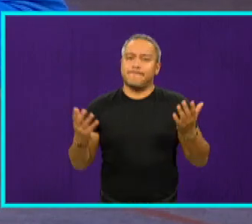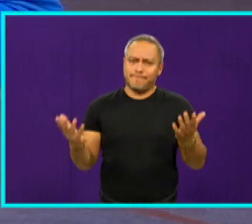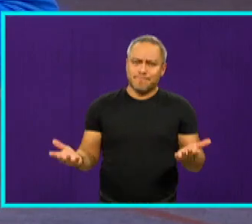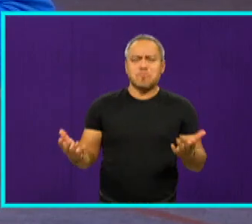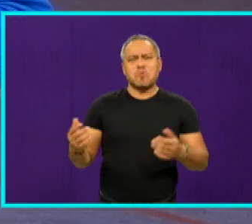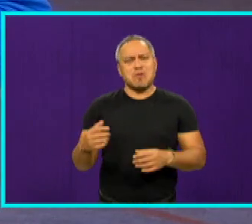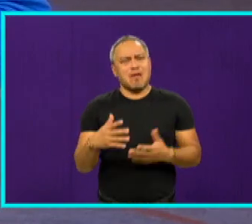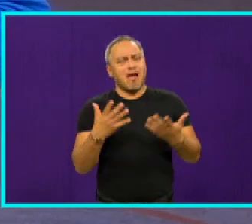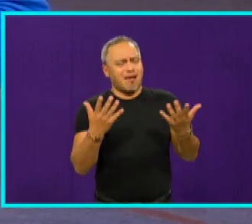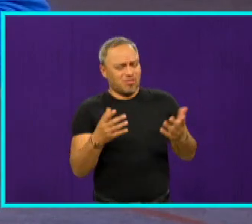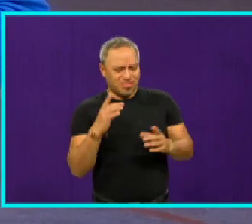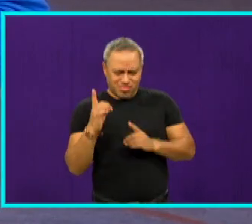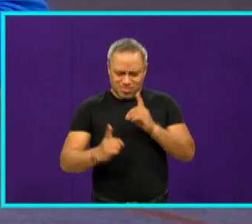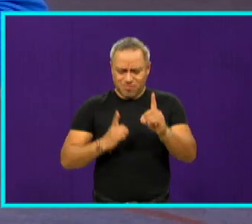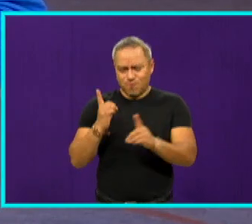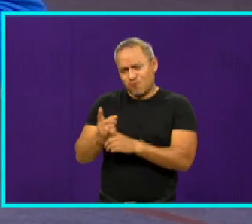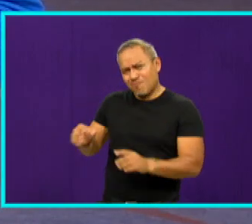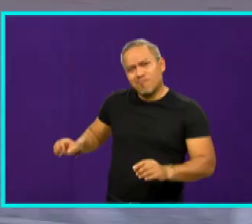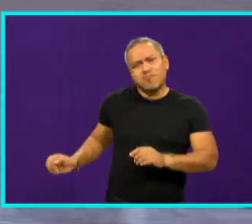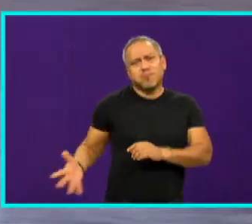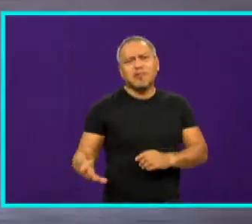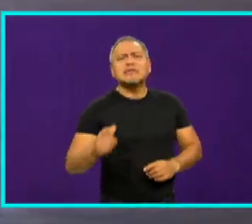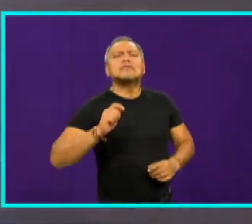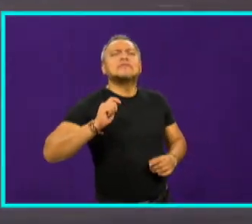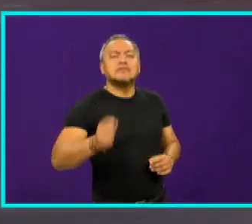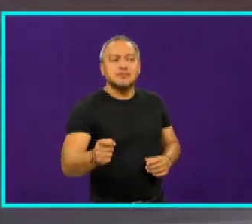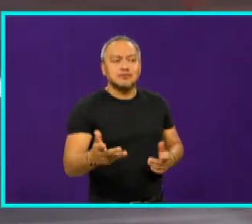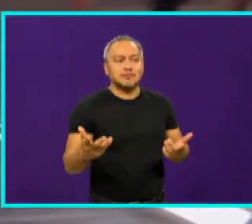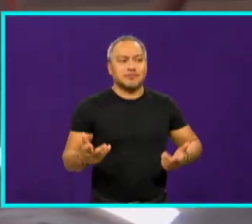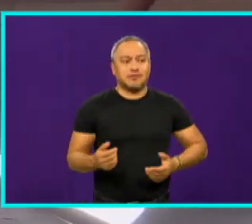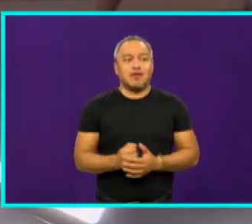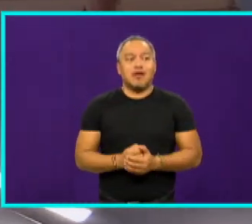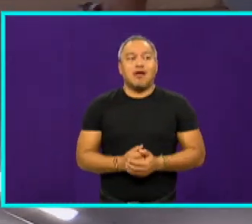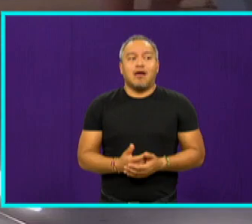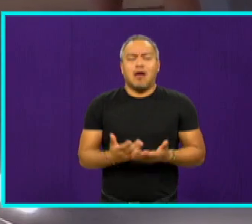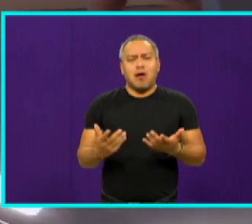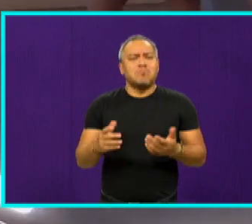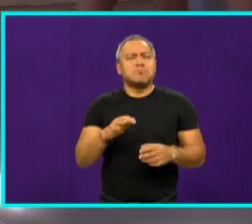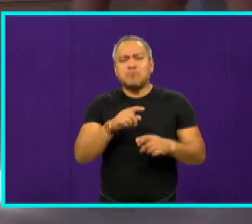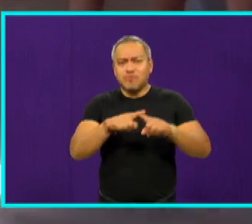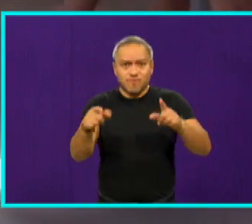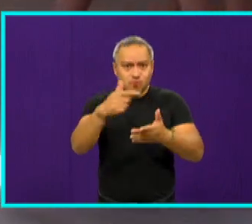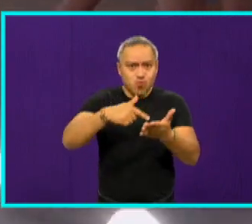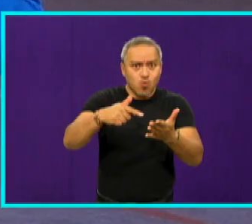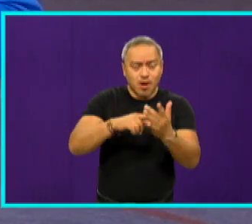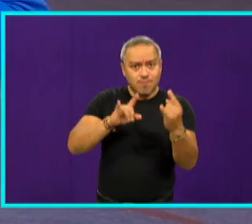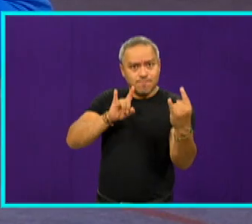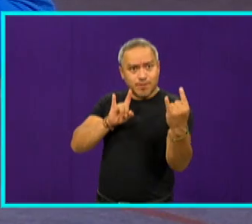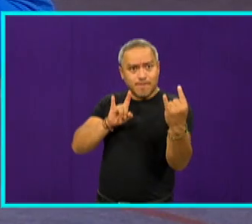Lo que hay en el handball es, se puede decir las posiciones. Hay